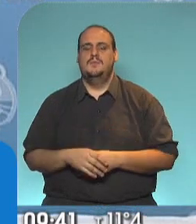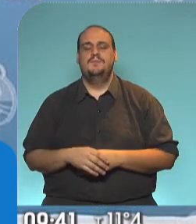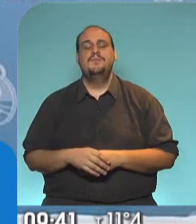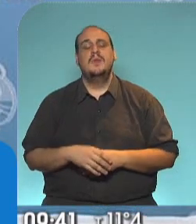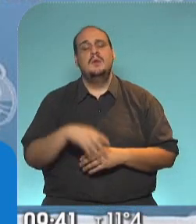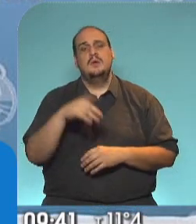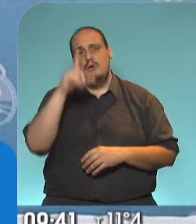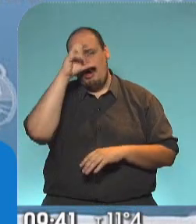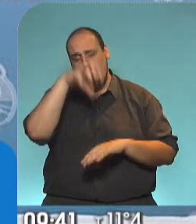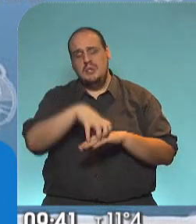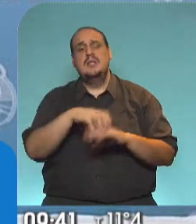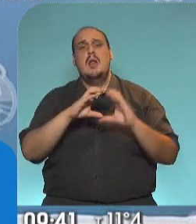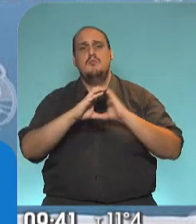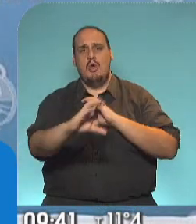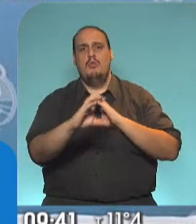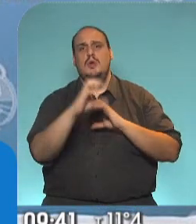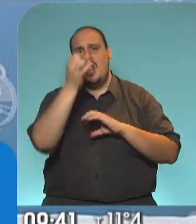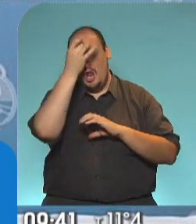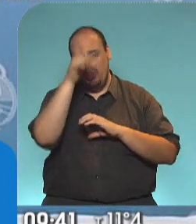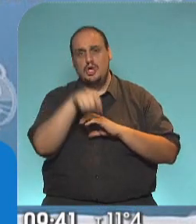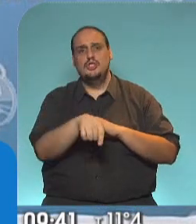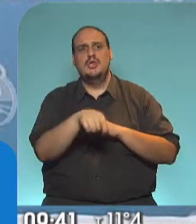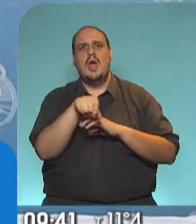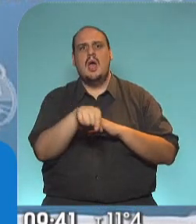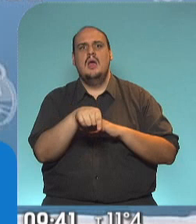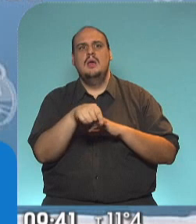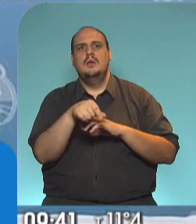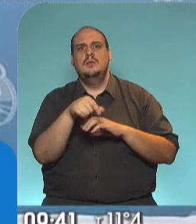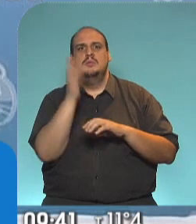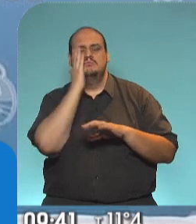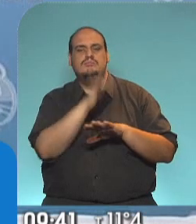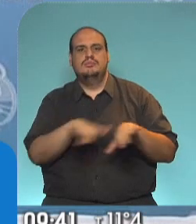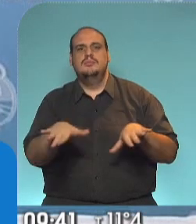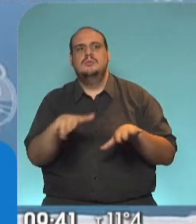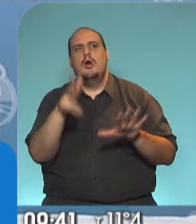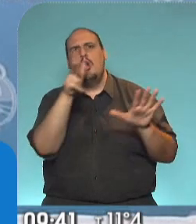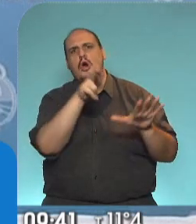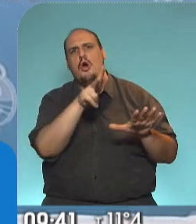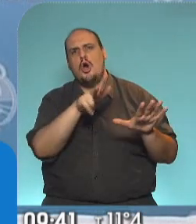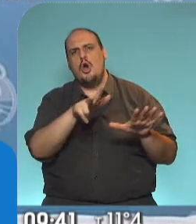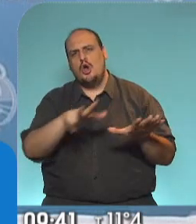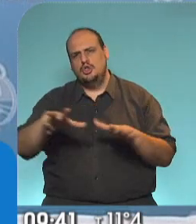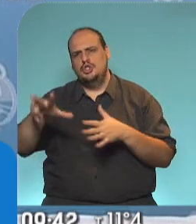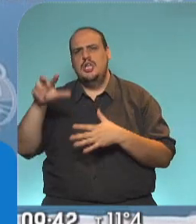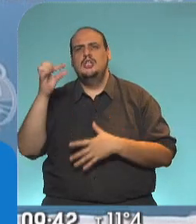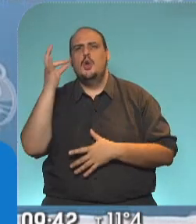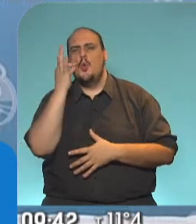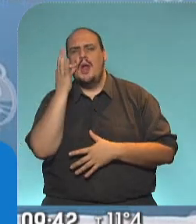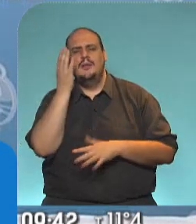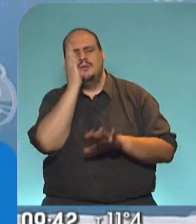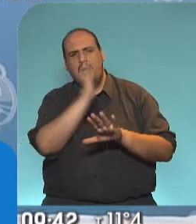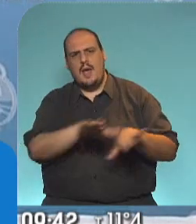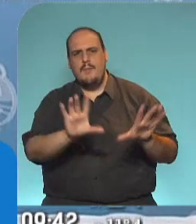hospitales modulares van a ampliar la posibilidad de dar respuestas de 800 40 camas tanto de terapia intensiva